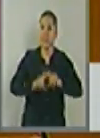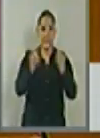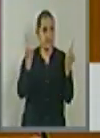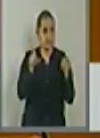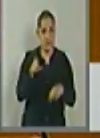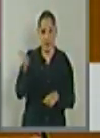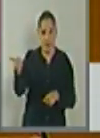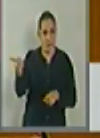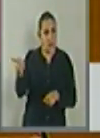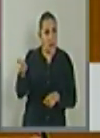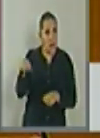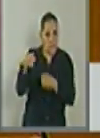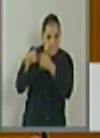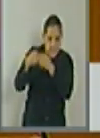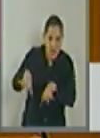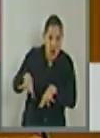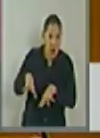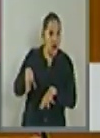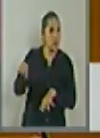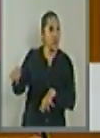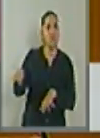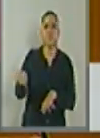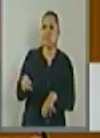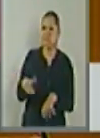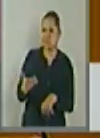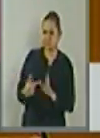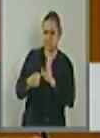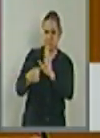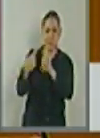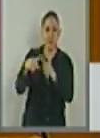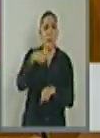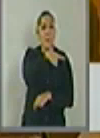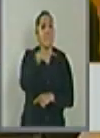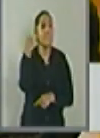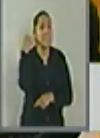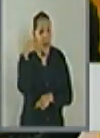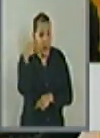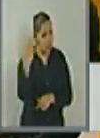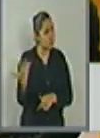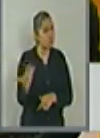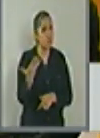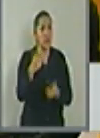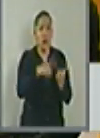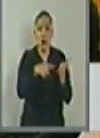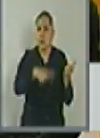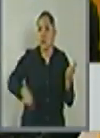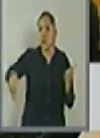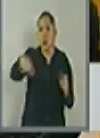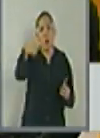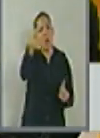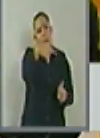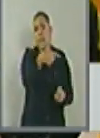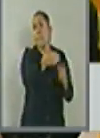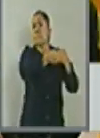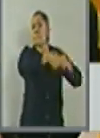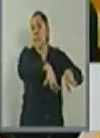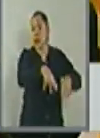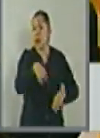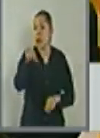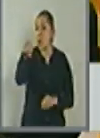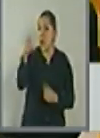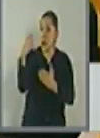Veracruz, que el día de ayer nuestro candidato a la gubernatura sale y reconoce su derrota y el triunfo de quien